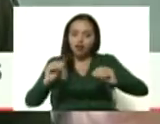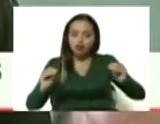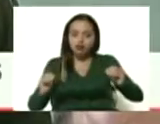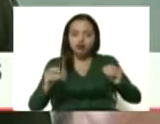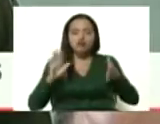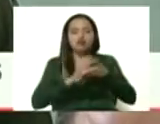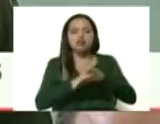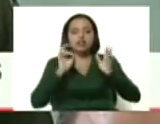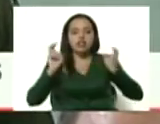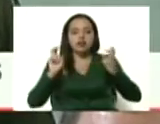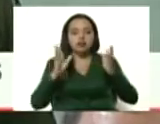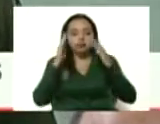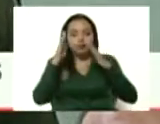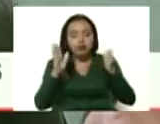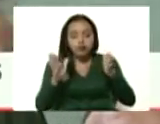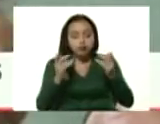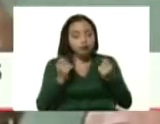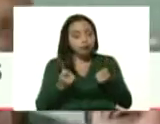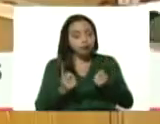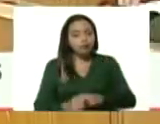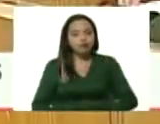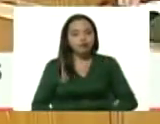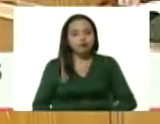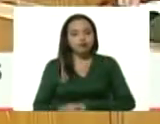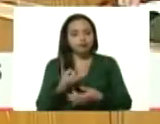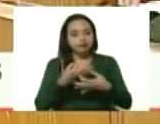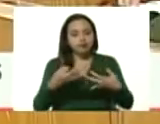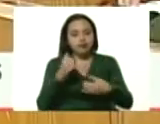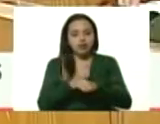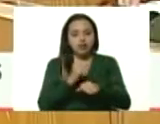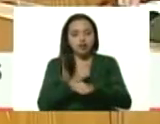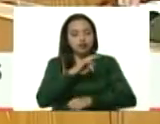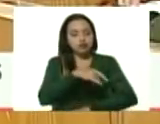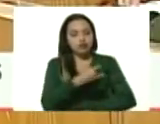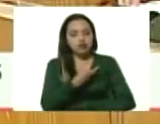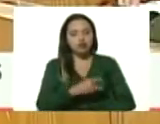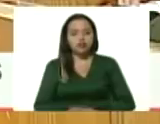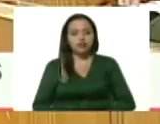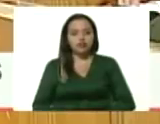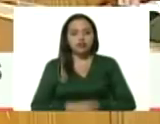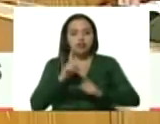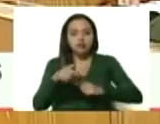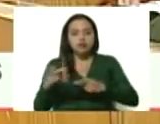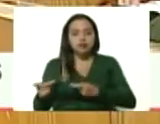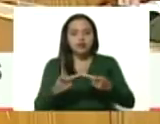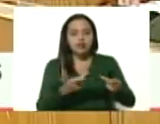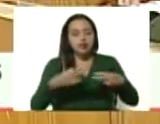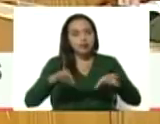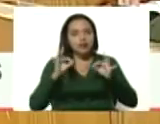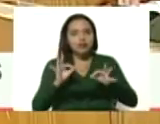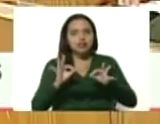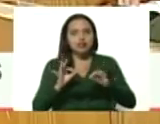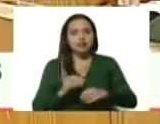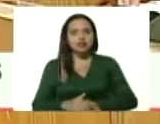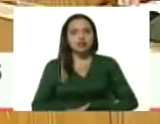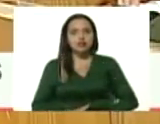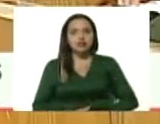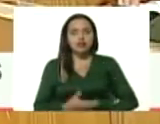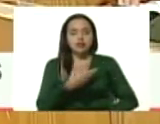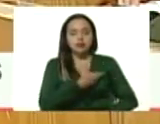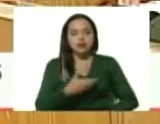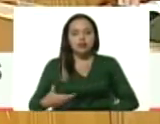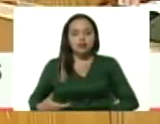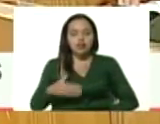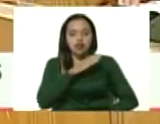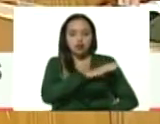Atención, pendiente, muy bien. Tremendo trabajo ahí en la universidad. También está invitado especial el presidente de la Comisión